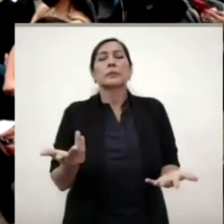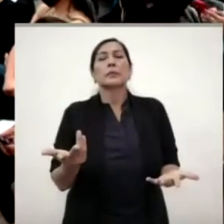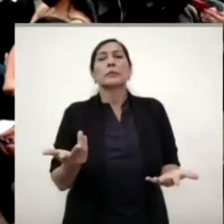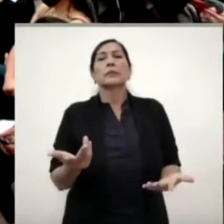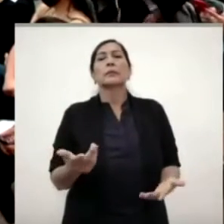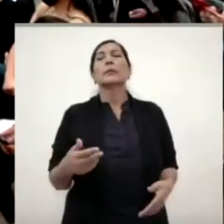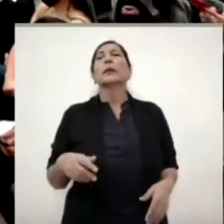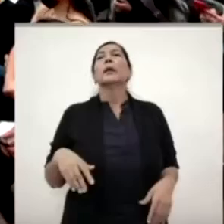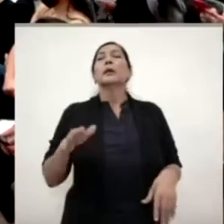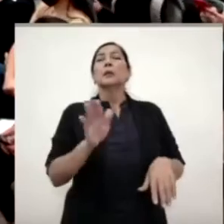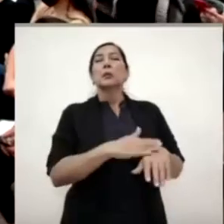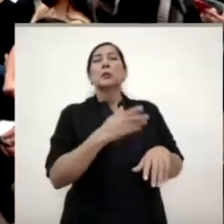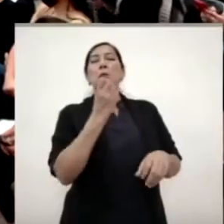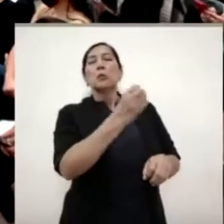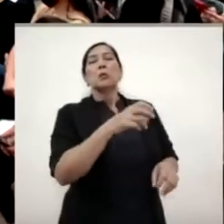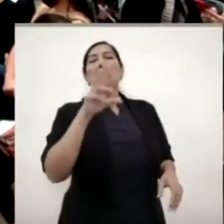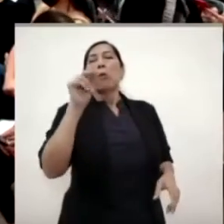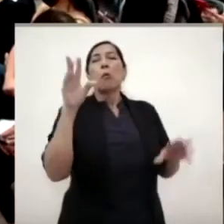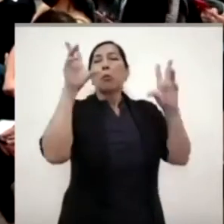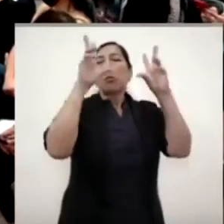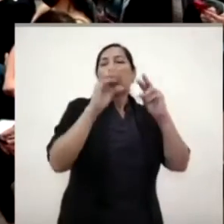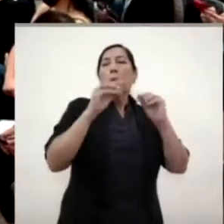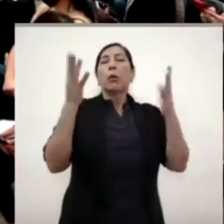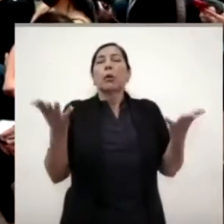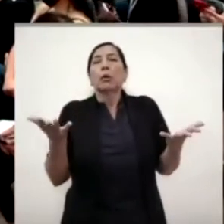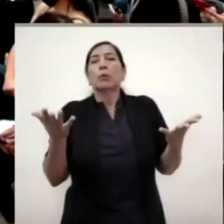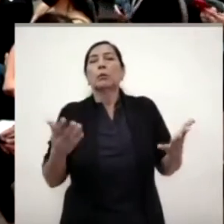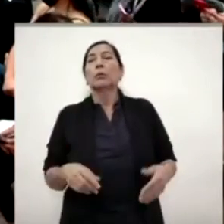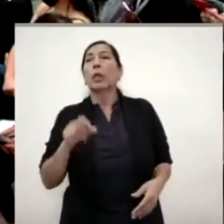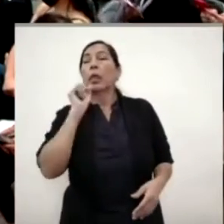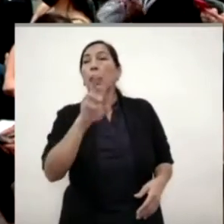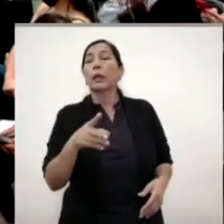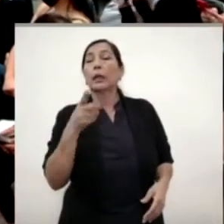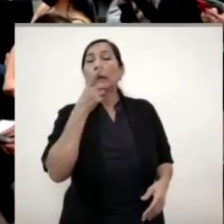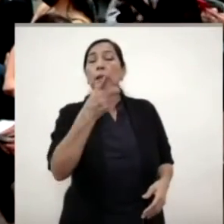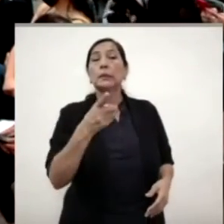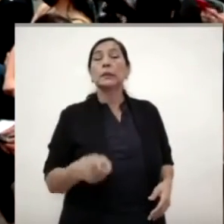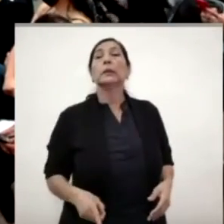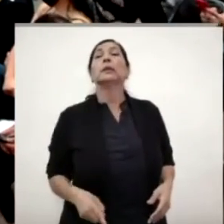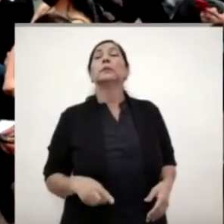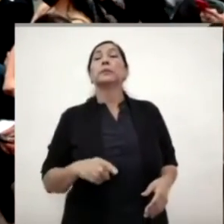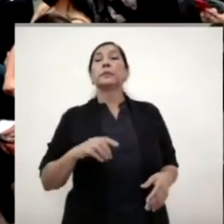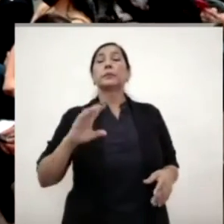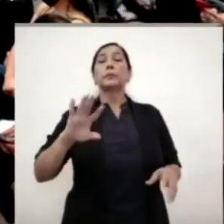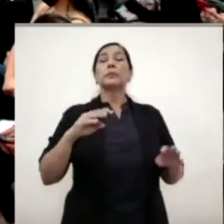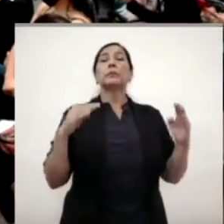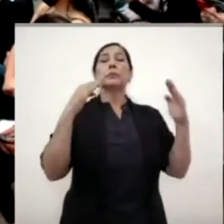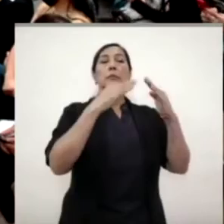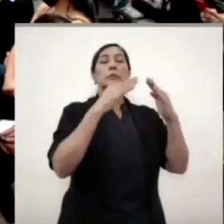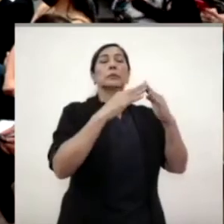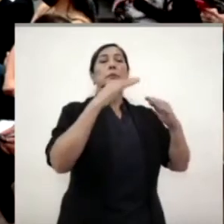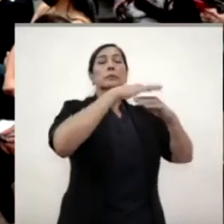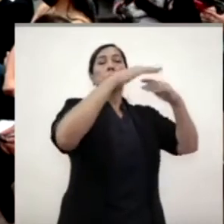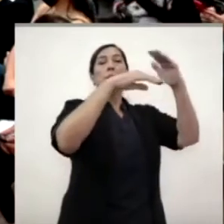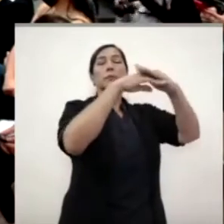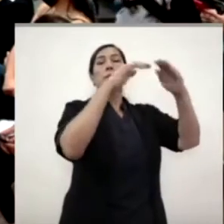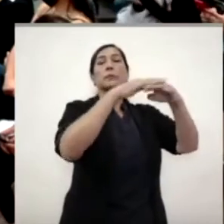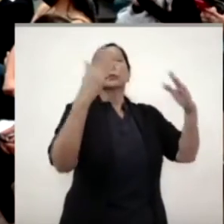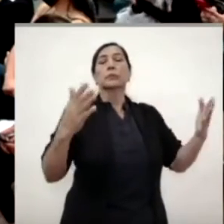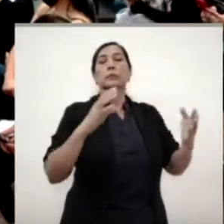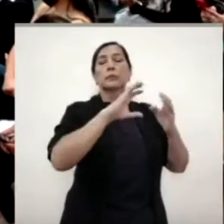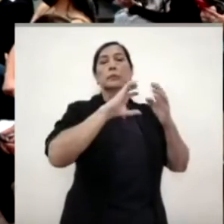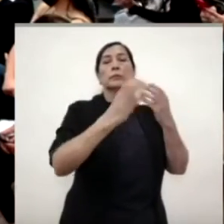su momento también se dejó por ahí pendiente un proyecto sobre un cuartel regional acá hacia la parte de la Guanumera, aquí en Zamora. Y